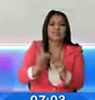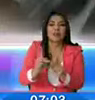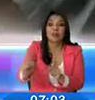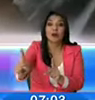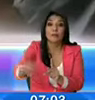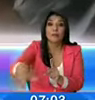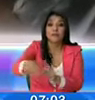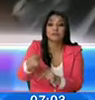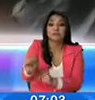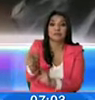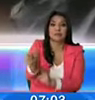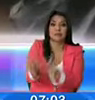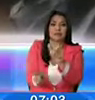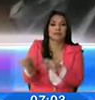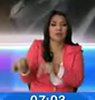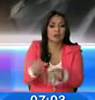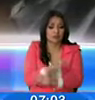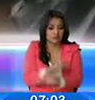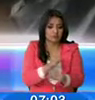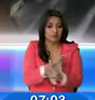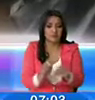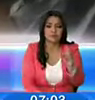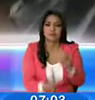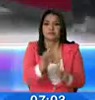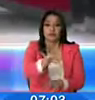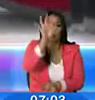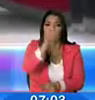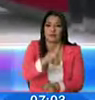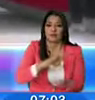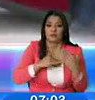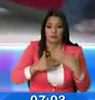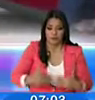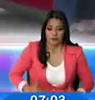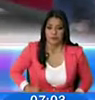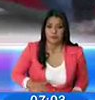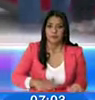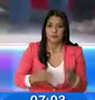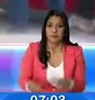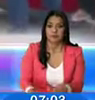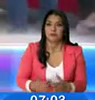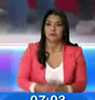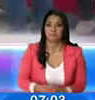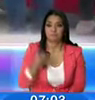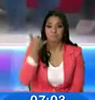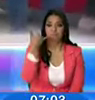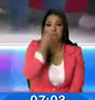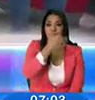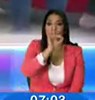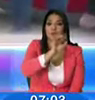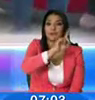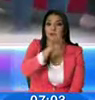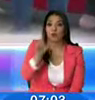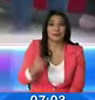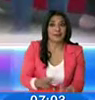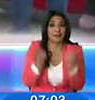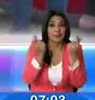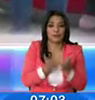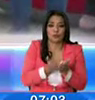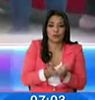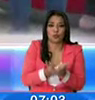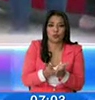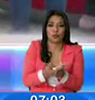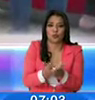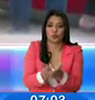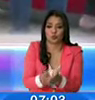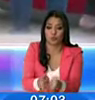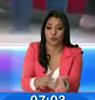Aguano, quienes encontraron de forma casual el cuerpo. Del hecho alertaron al ECU 911, que movilizó rescatistas para